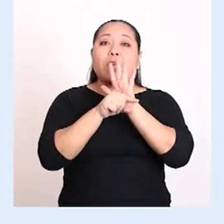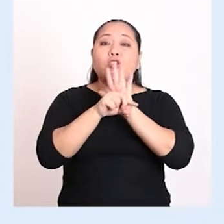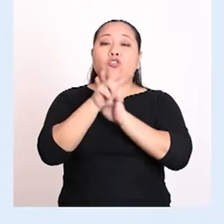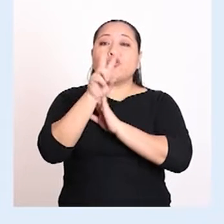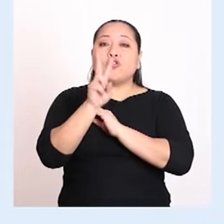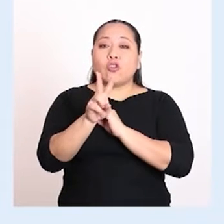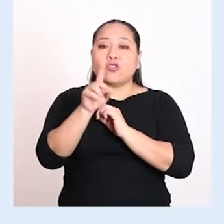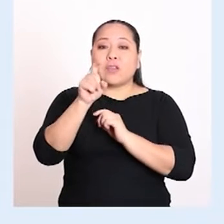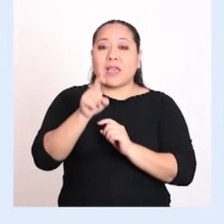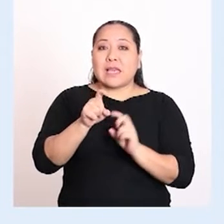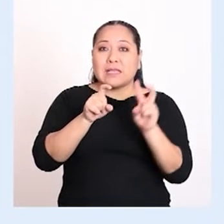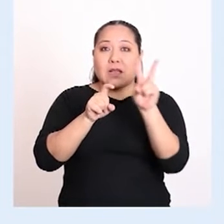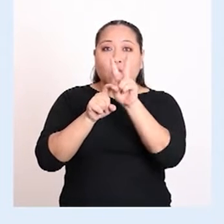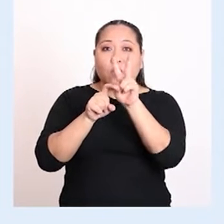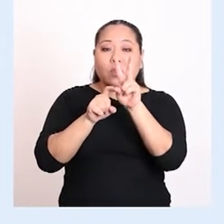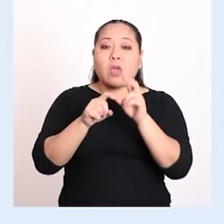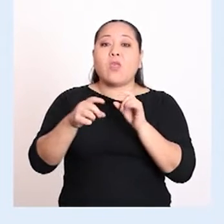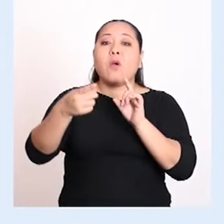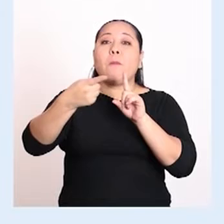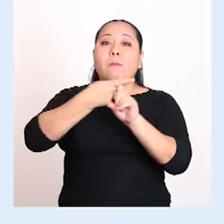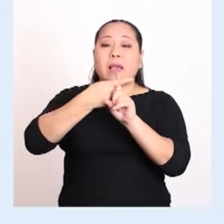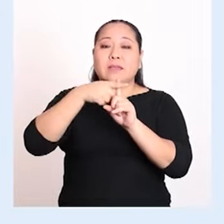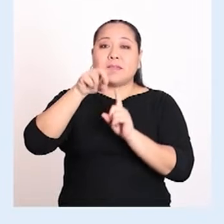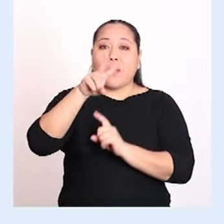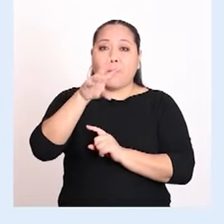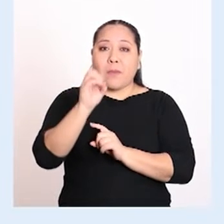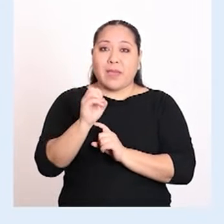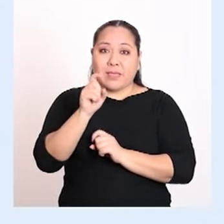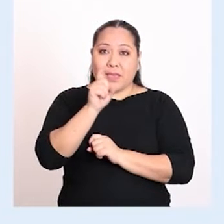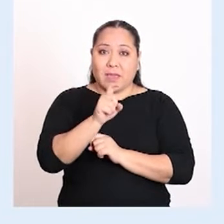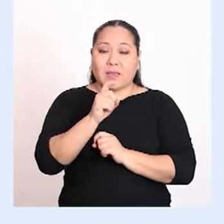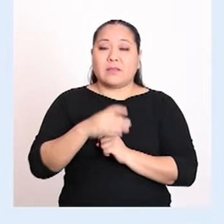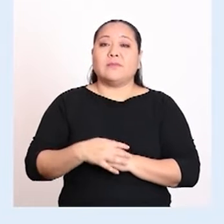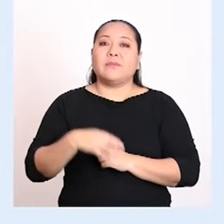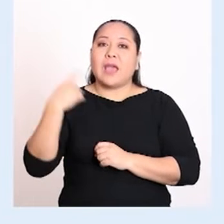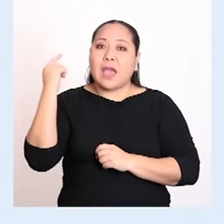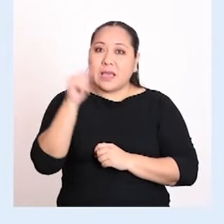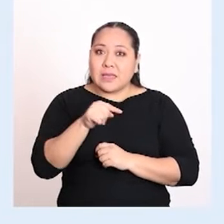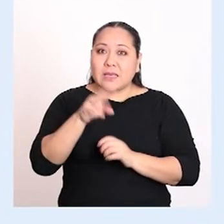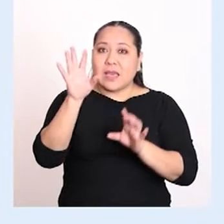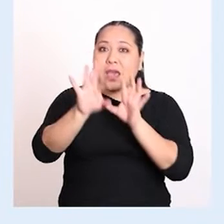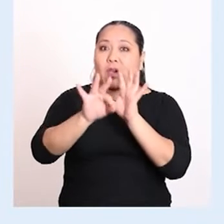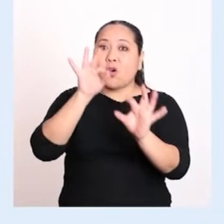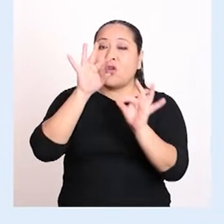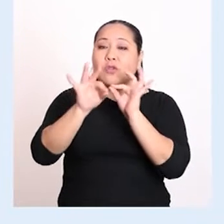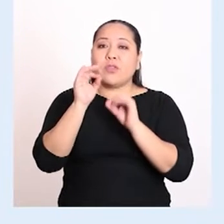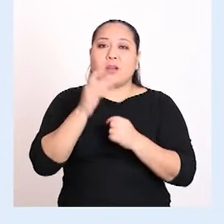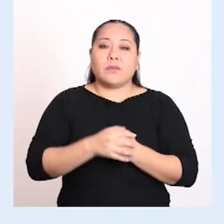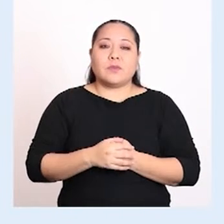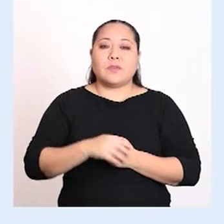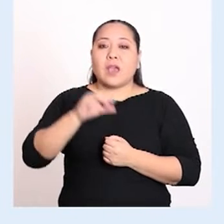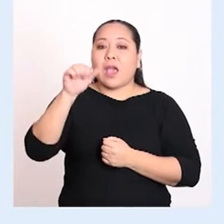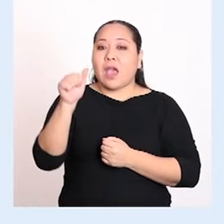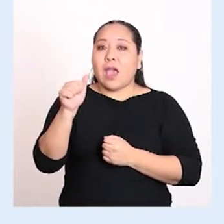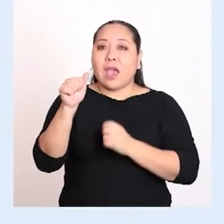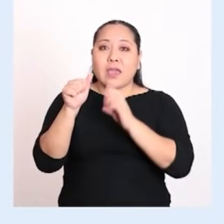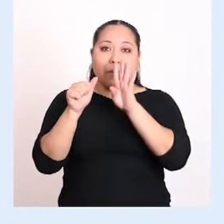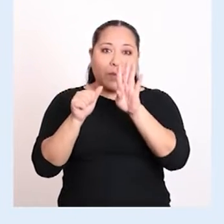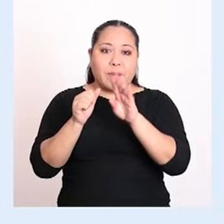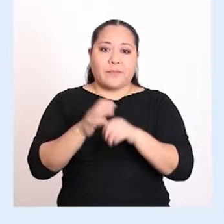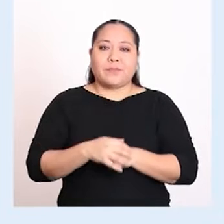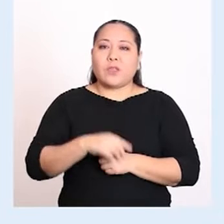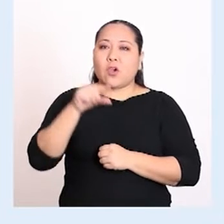menos 2x al cuadrado más 20x. Y allí identificamos a y b.